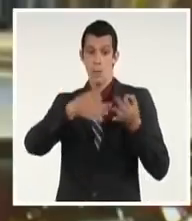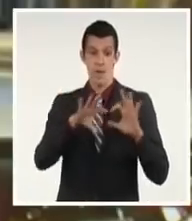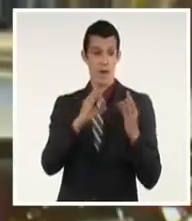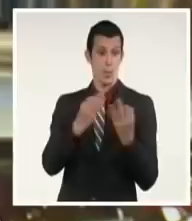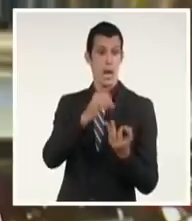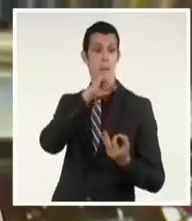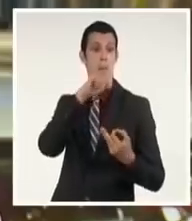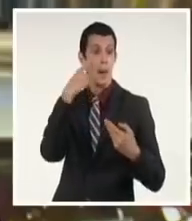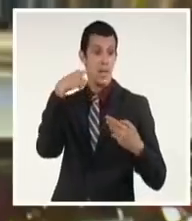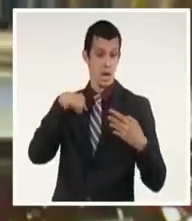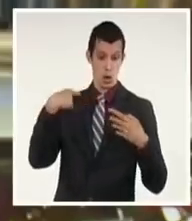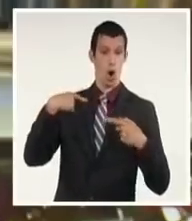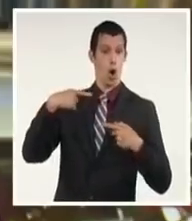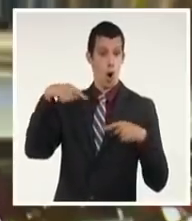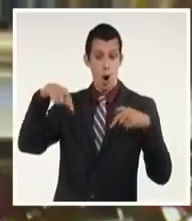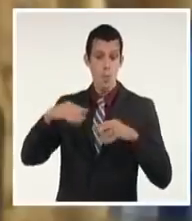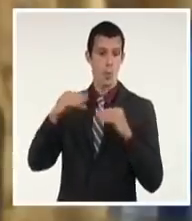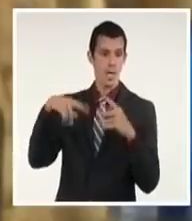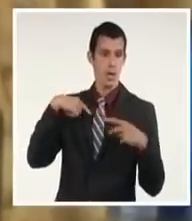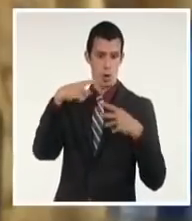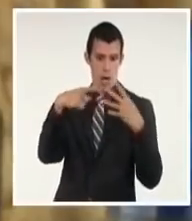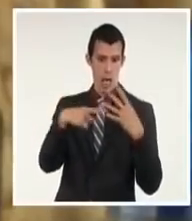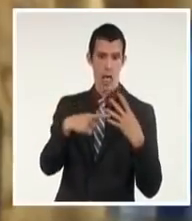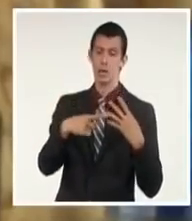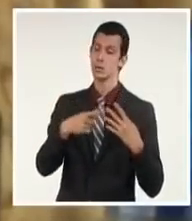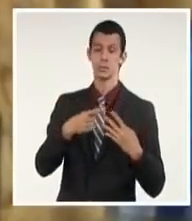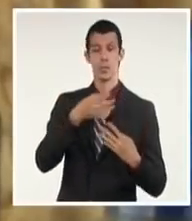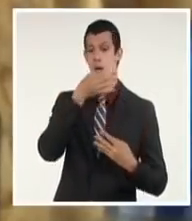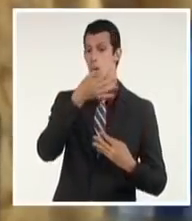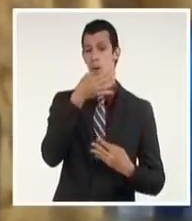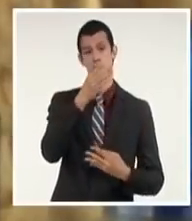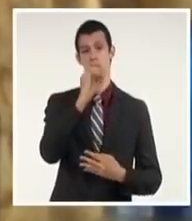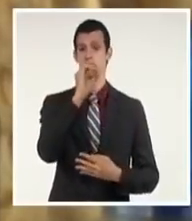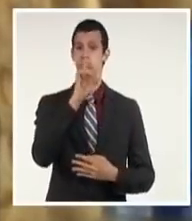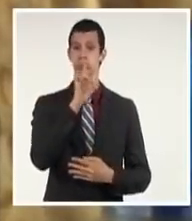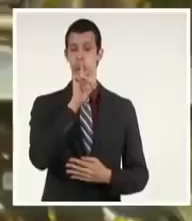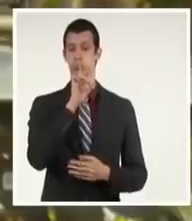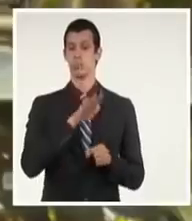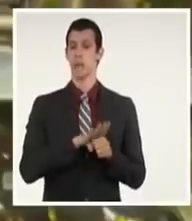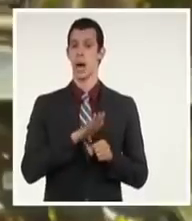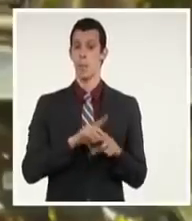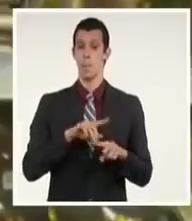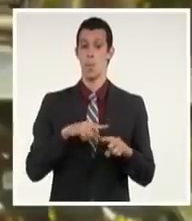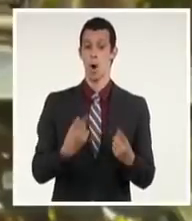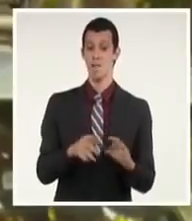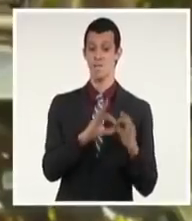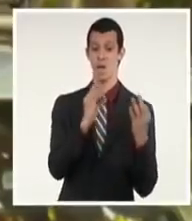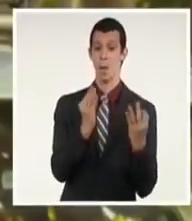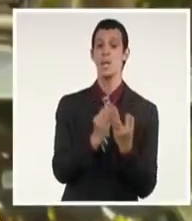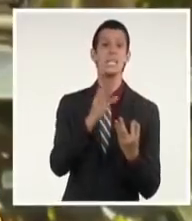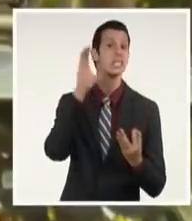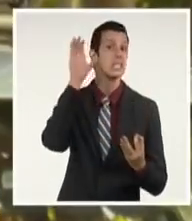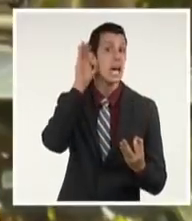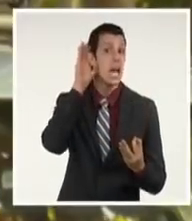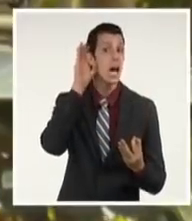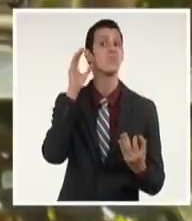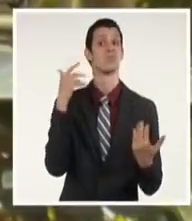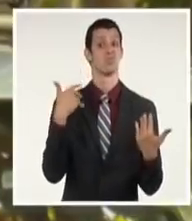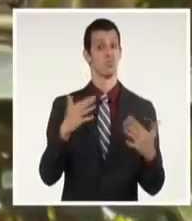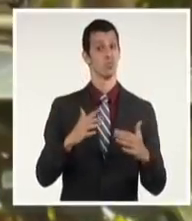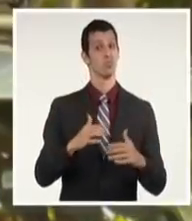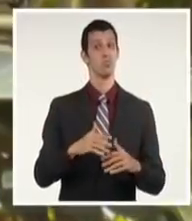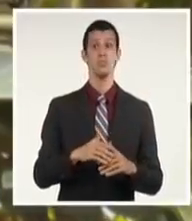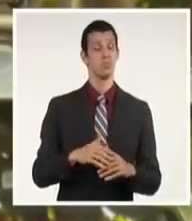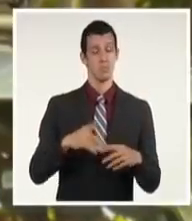poner, ¿cómo explicarte? Y ahora que ellos están viendo esto por aquí, saben que estoy mucho mejor cumpliendo aquí